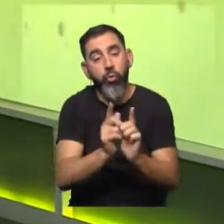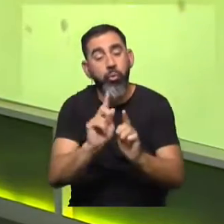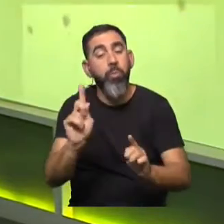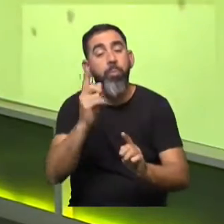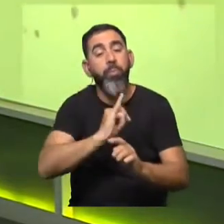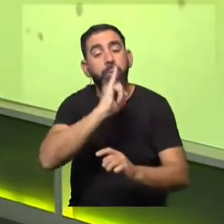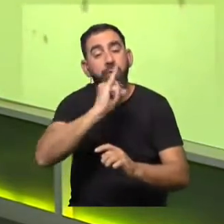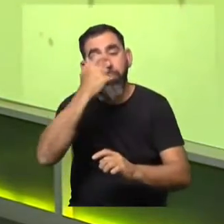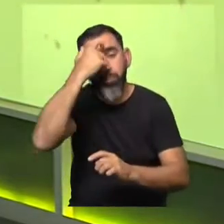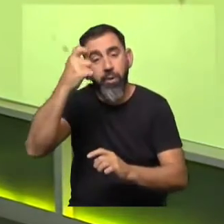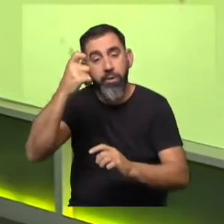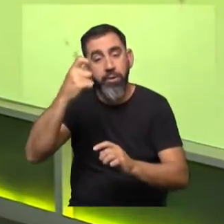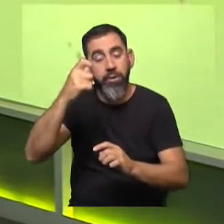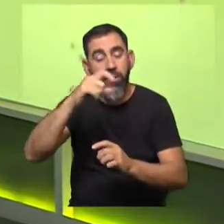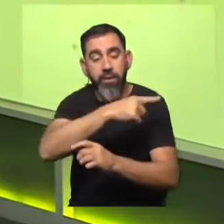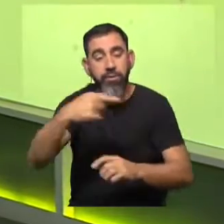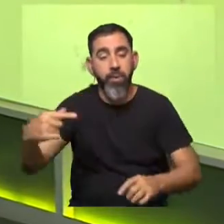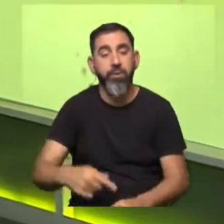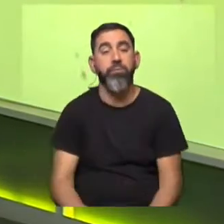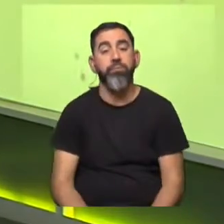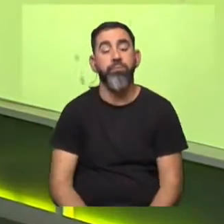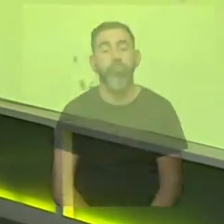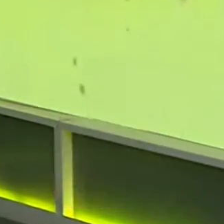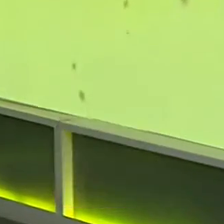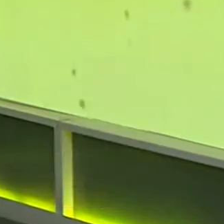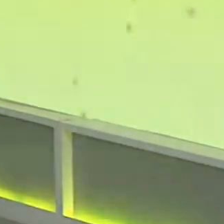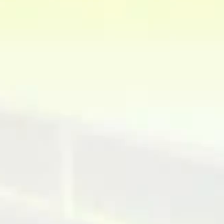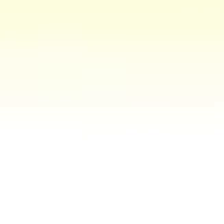principales noticias científicas de la semana.